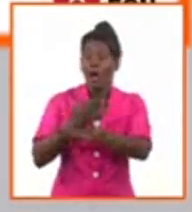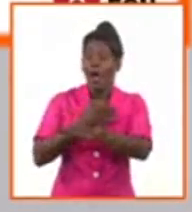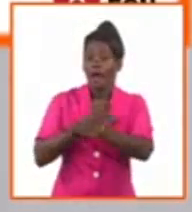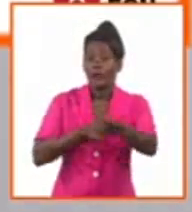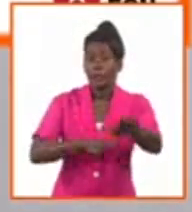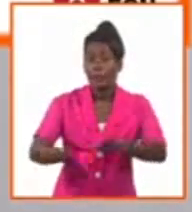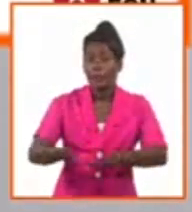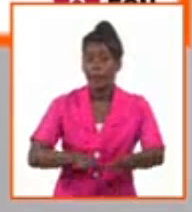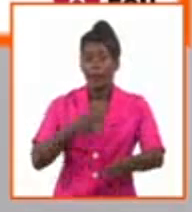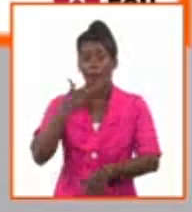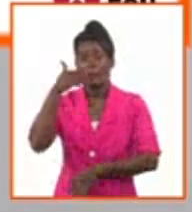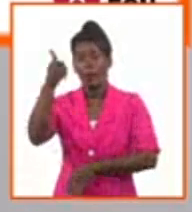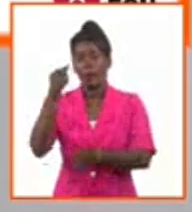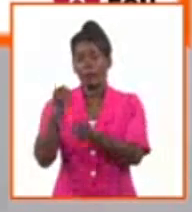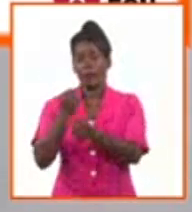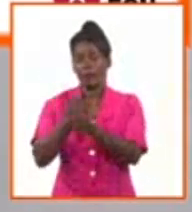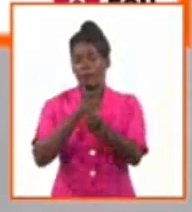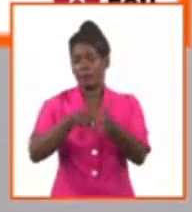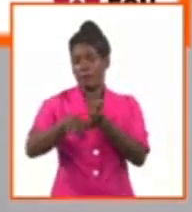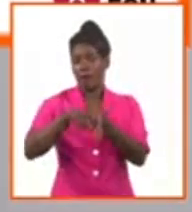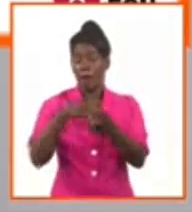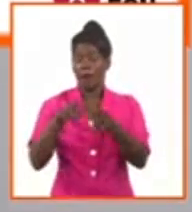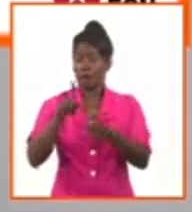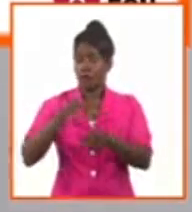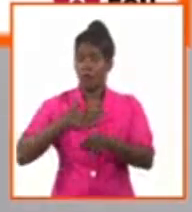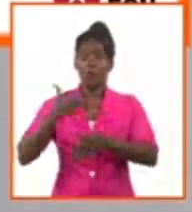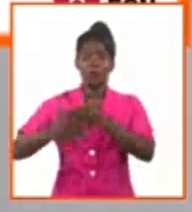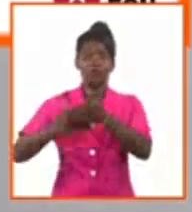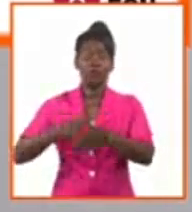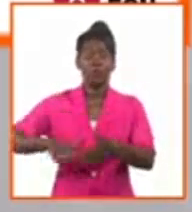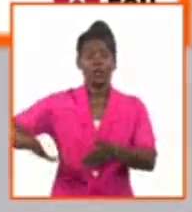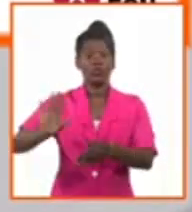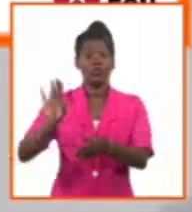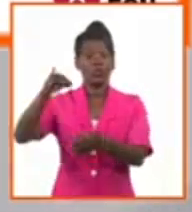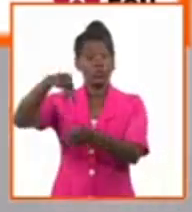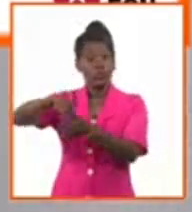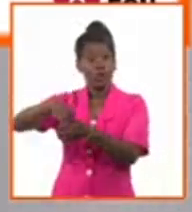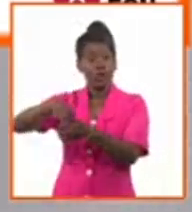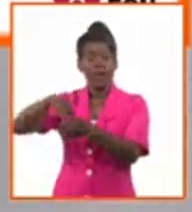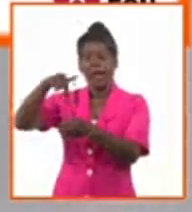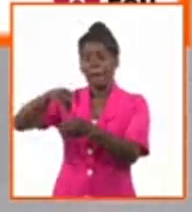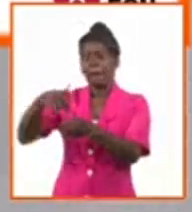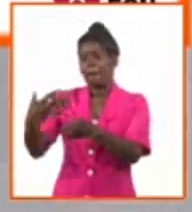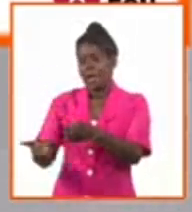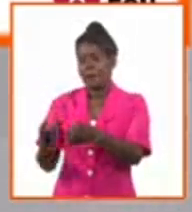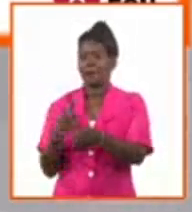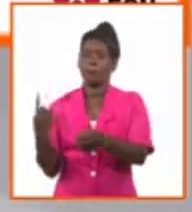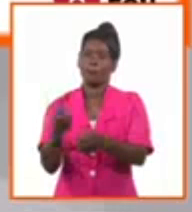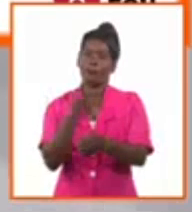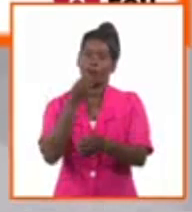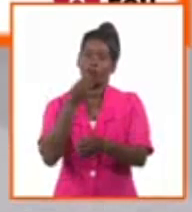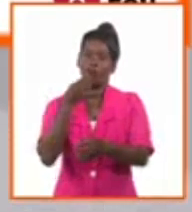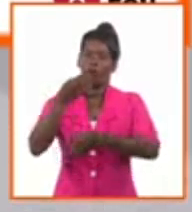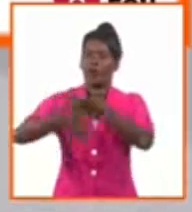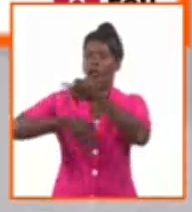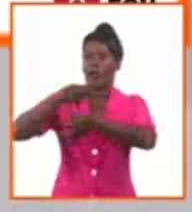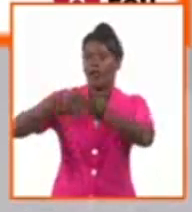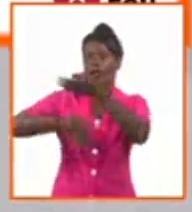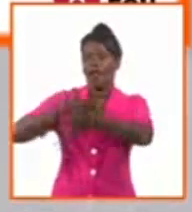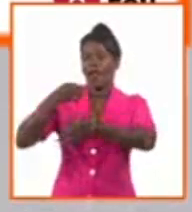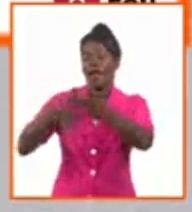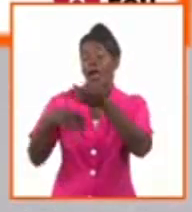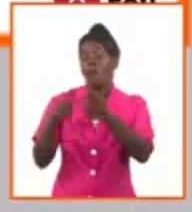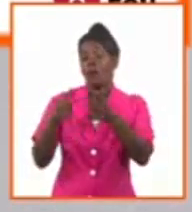valoración de nuestra federación, pero sobre todo un proceso inclusivo que tenga críticas constructivas para el bien de